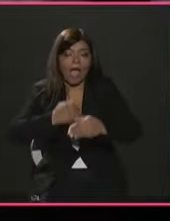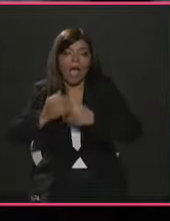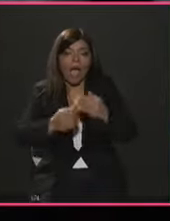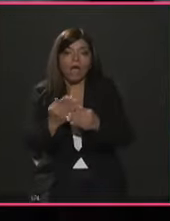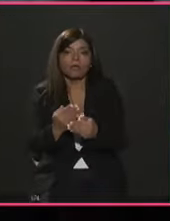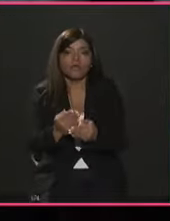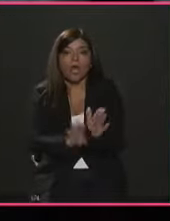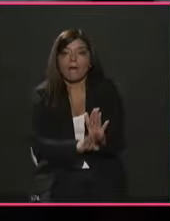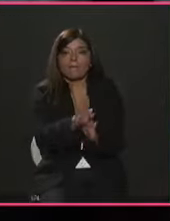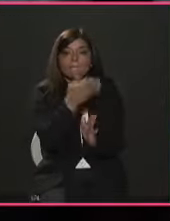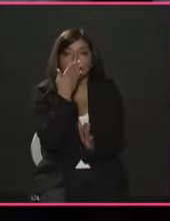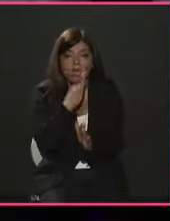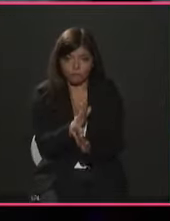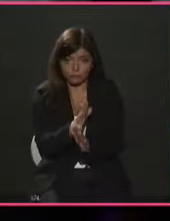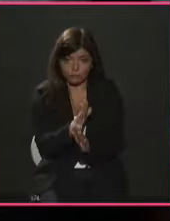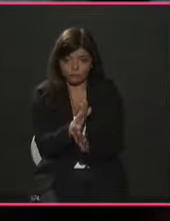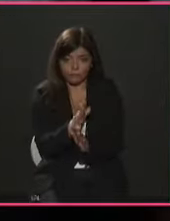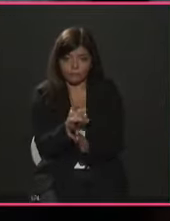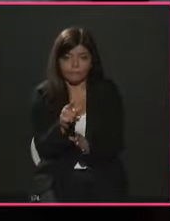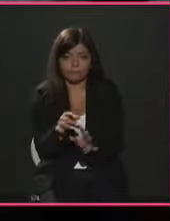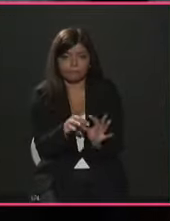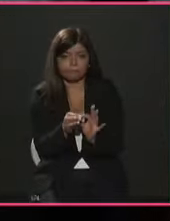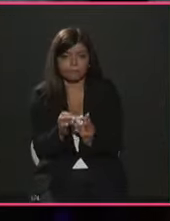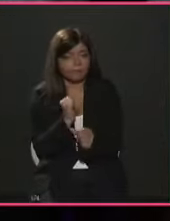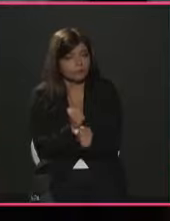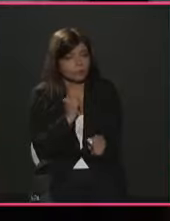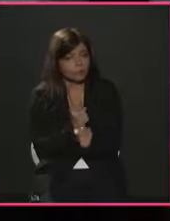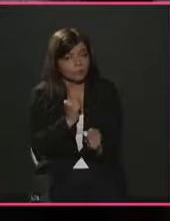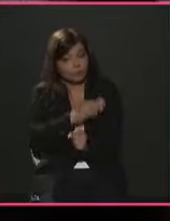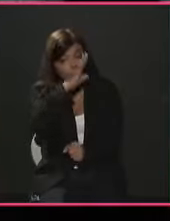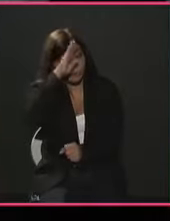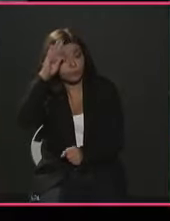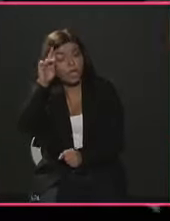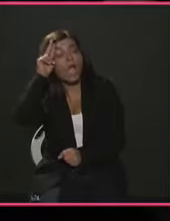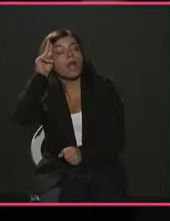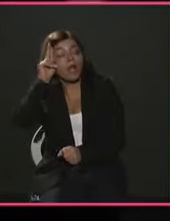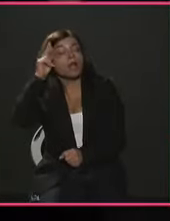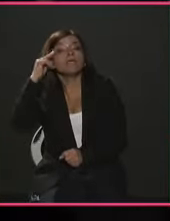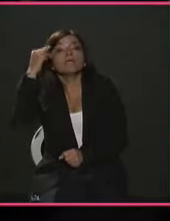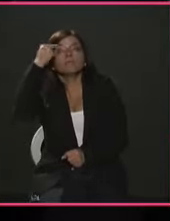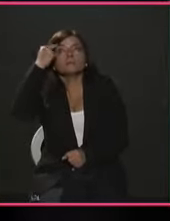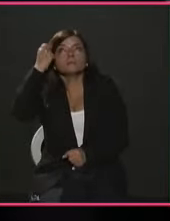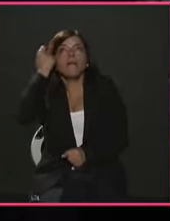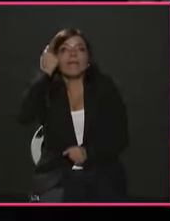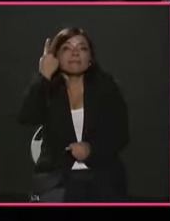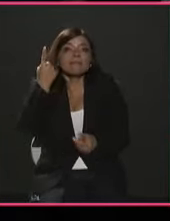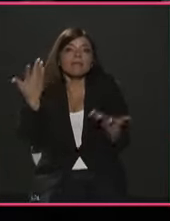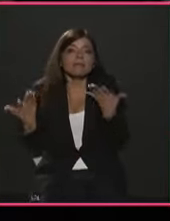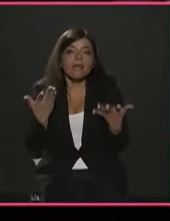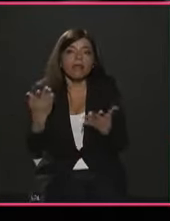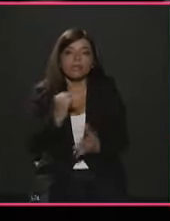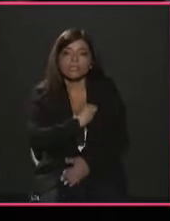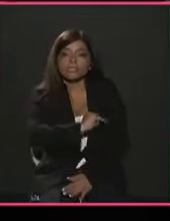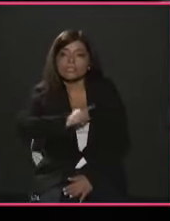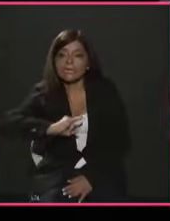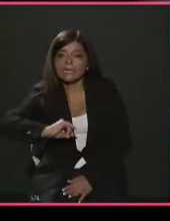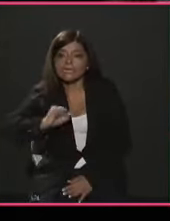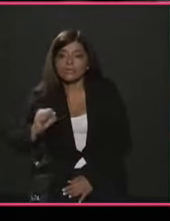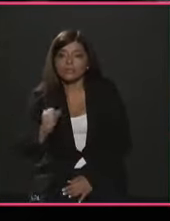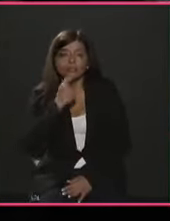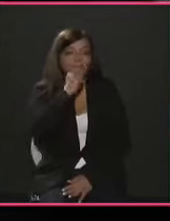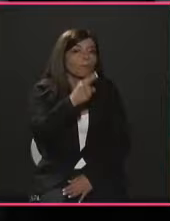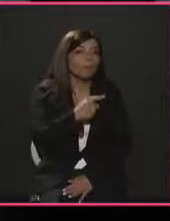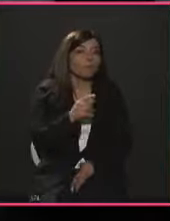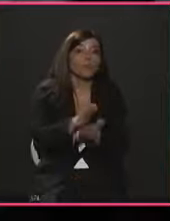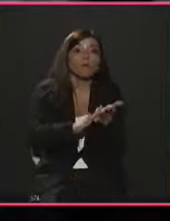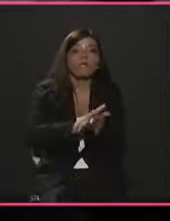lleve a un peor mundo Y eso significa mucho trabajo mucha reflexión significa entender lo que es la Inteligencia artificial qué es lo que